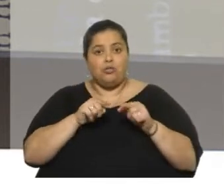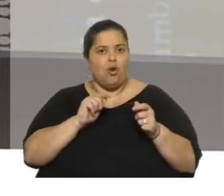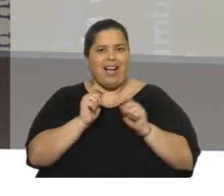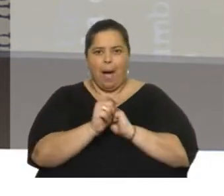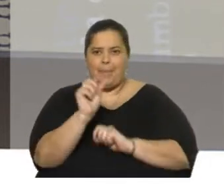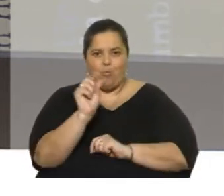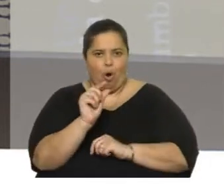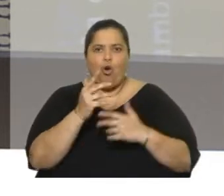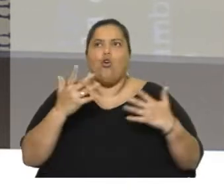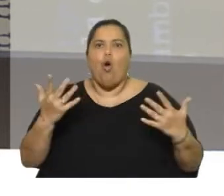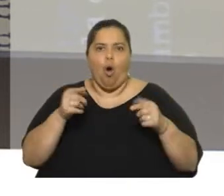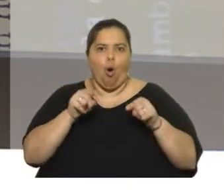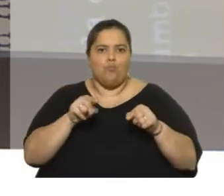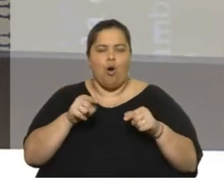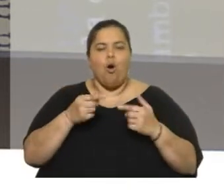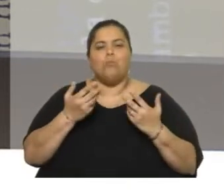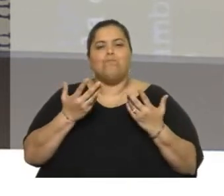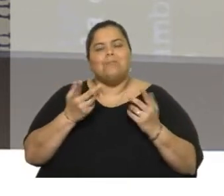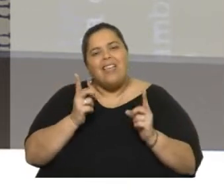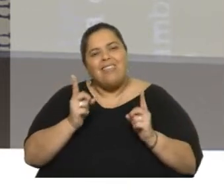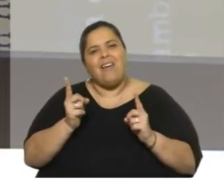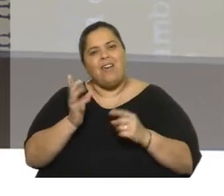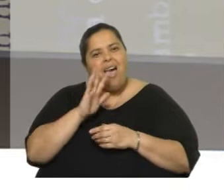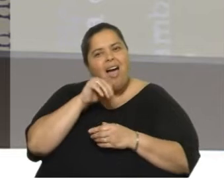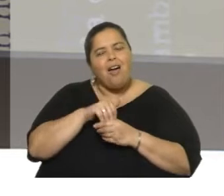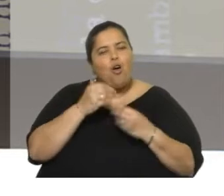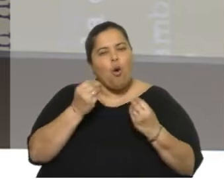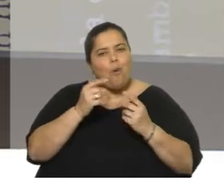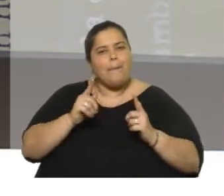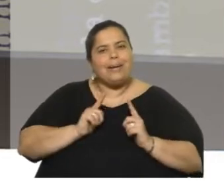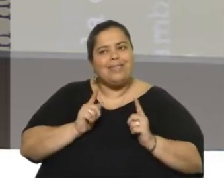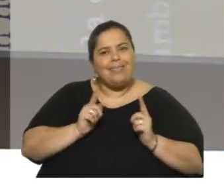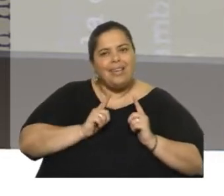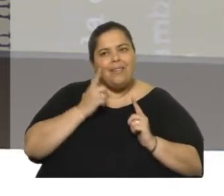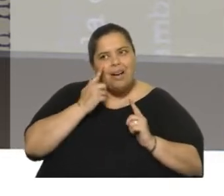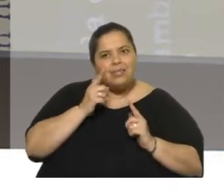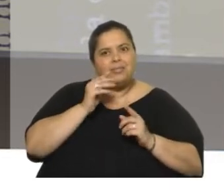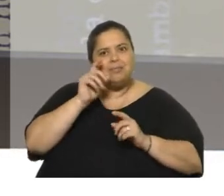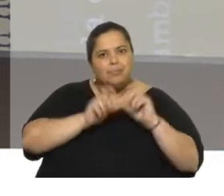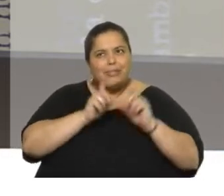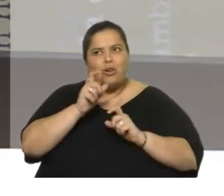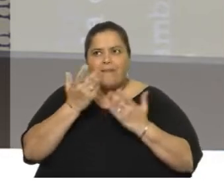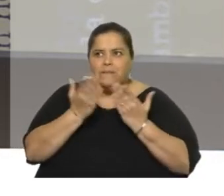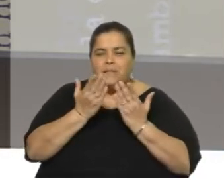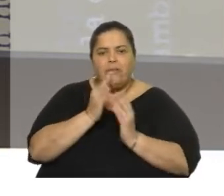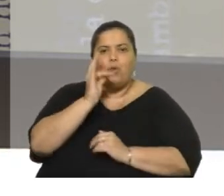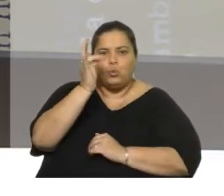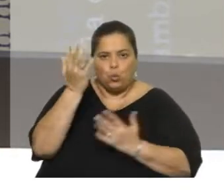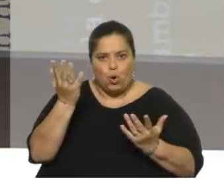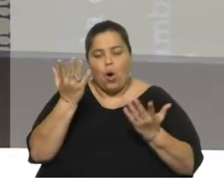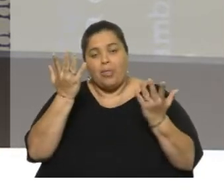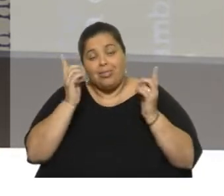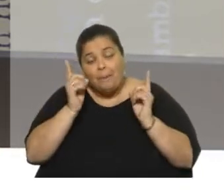un poco las conductas de las expectativas de la gente en su formación. Y por otro lado, el